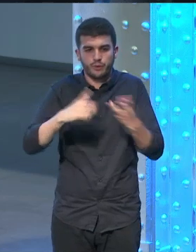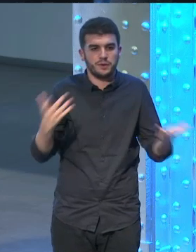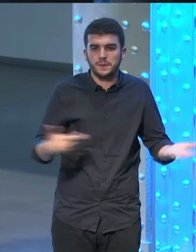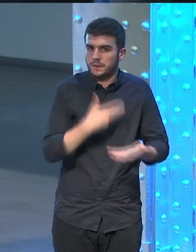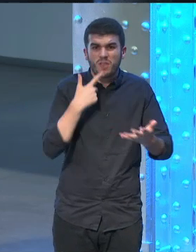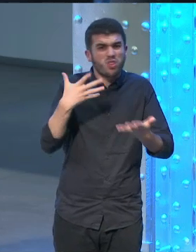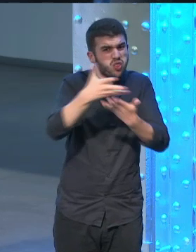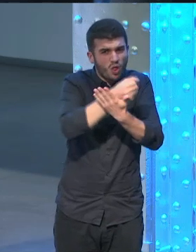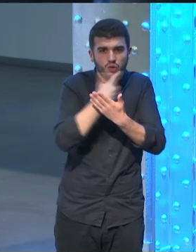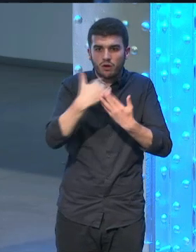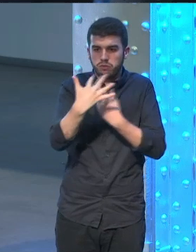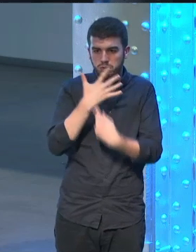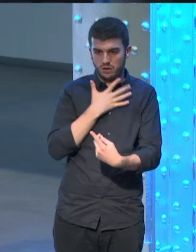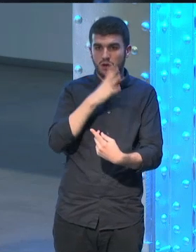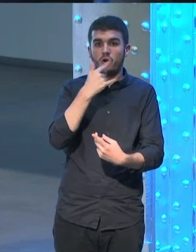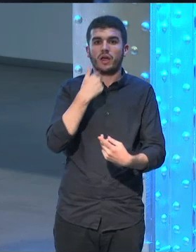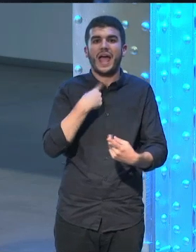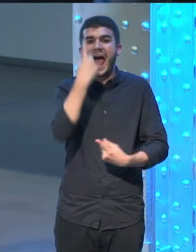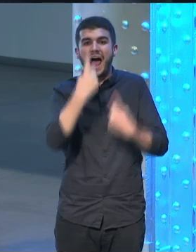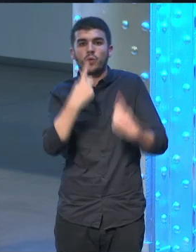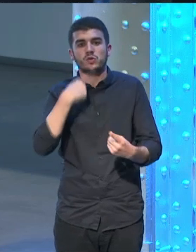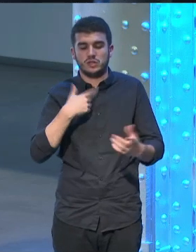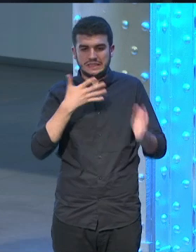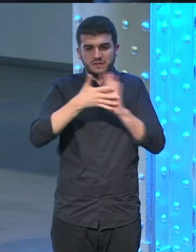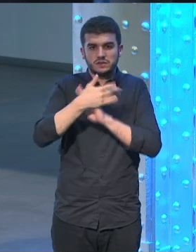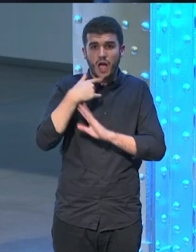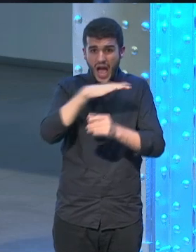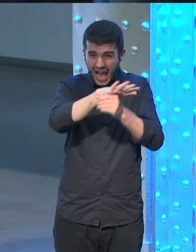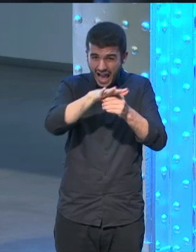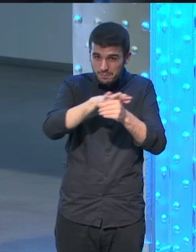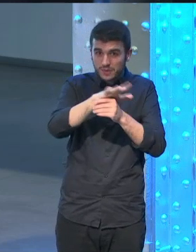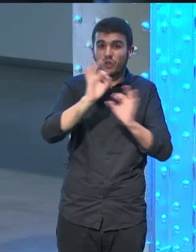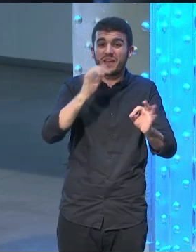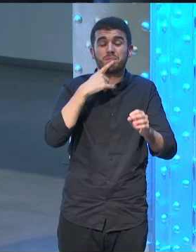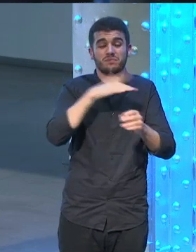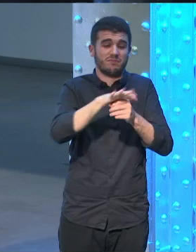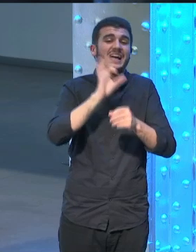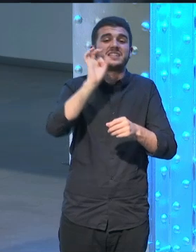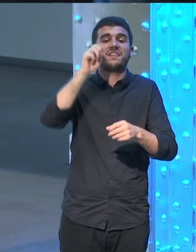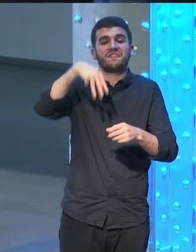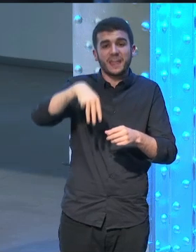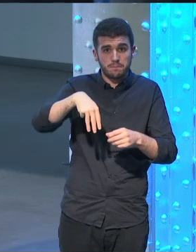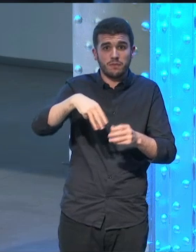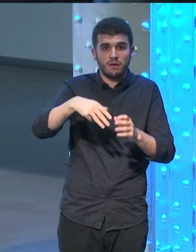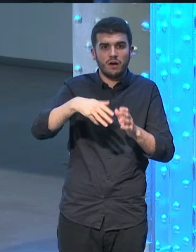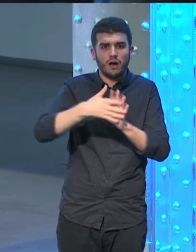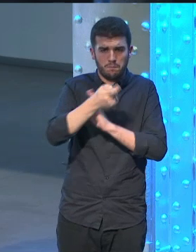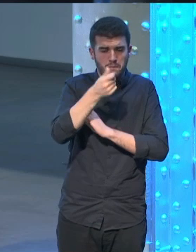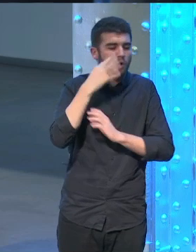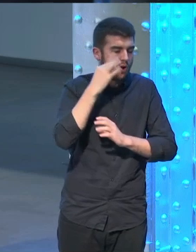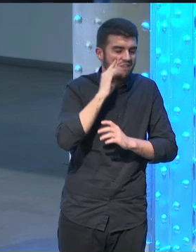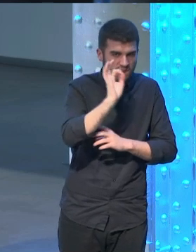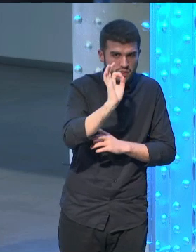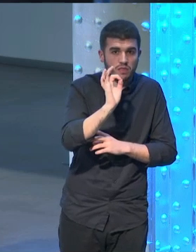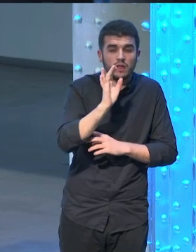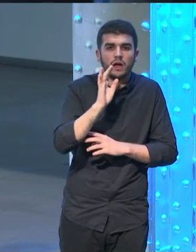porque hago un pequeño KitKat, hago un pequeño paréntesis, en el ámbito del sector STEM, hay menos mujeres, es verdad, hay menos que